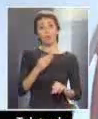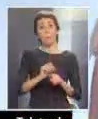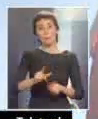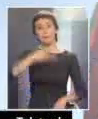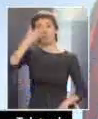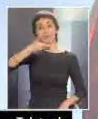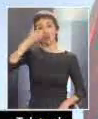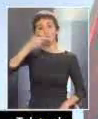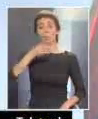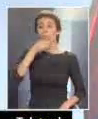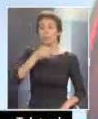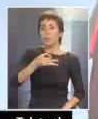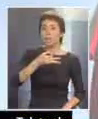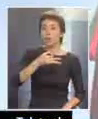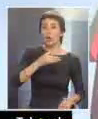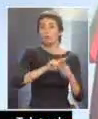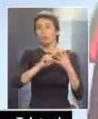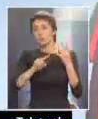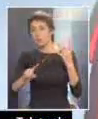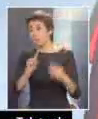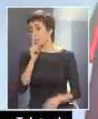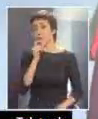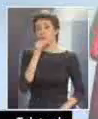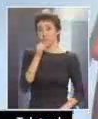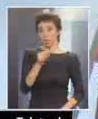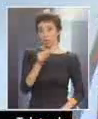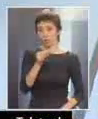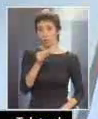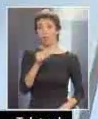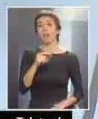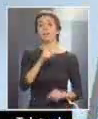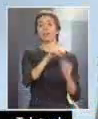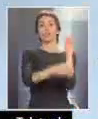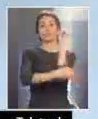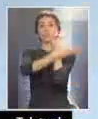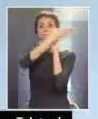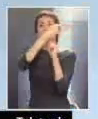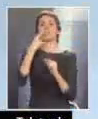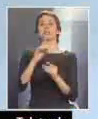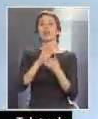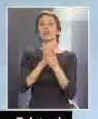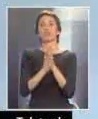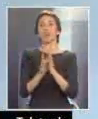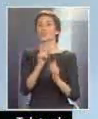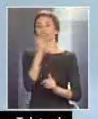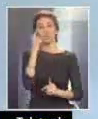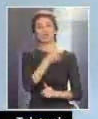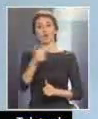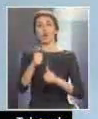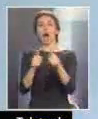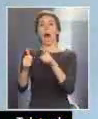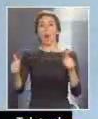su discurso, dijo una serie de hechos. Lo primero dijo, tomando en cuenta el pabellón patrio, es que todos van a izar la bandera, no solo las autoridades, y por eso